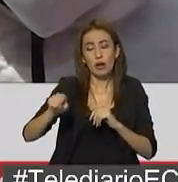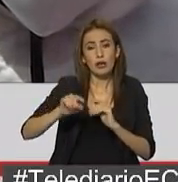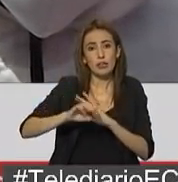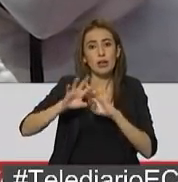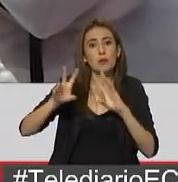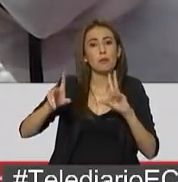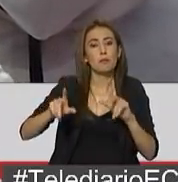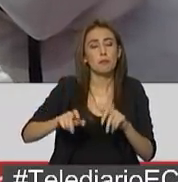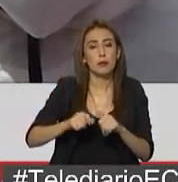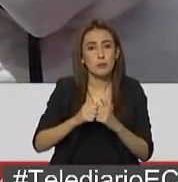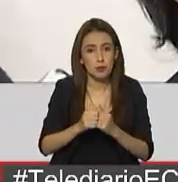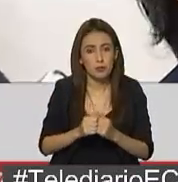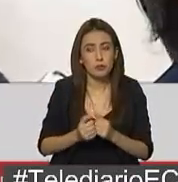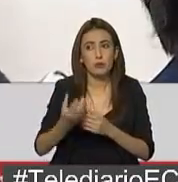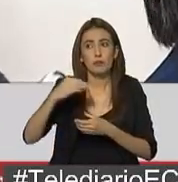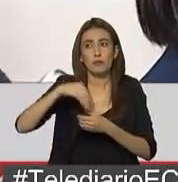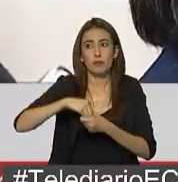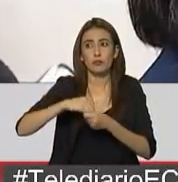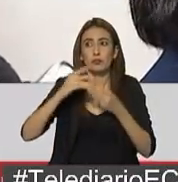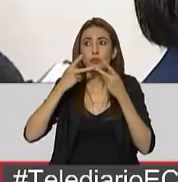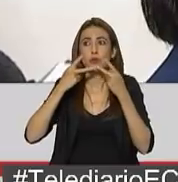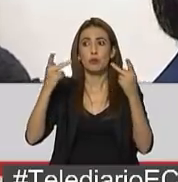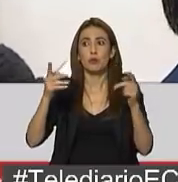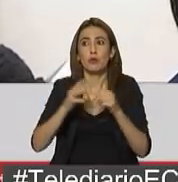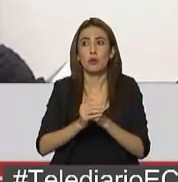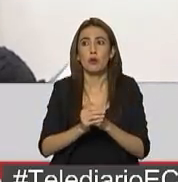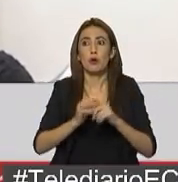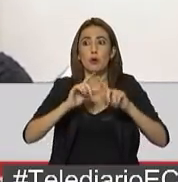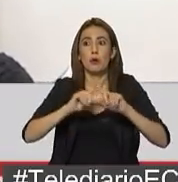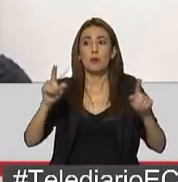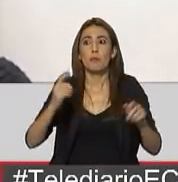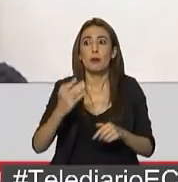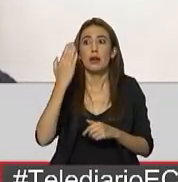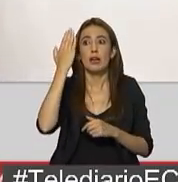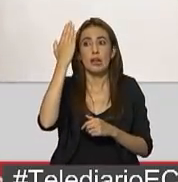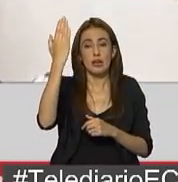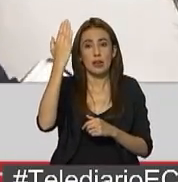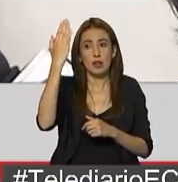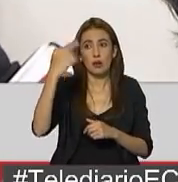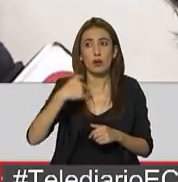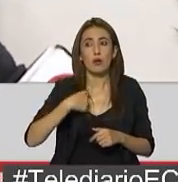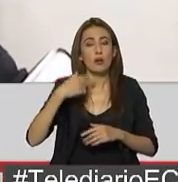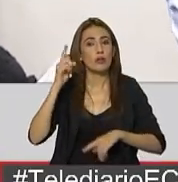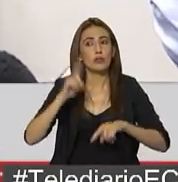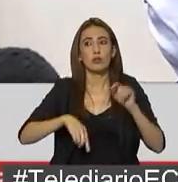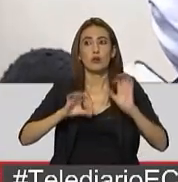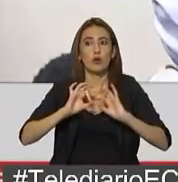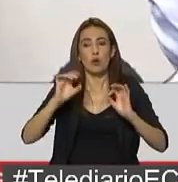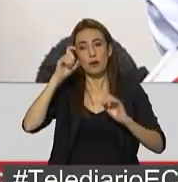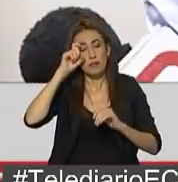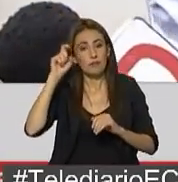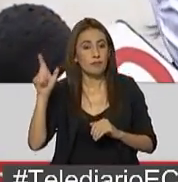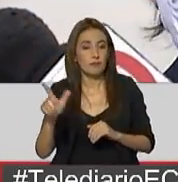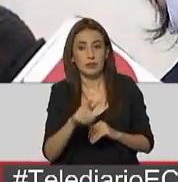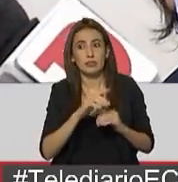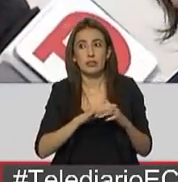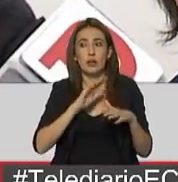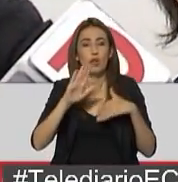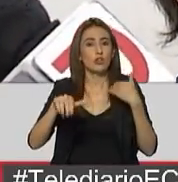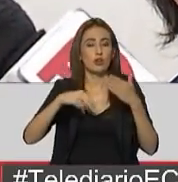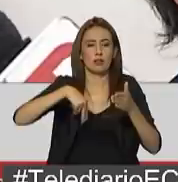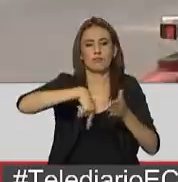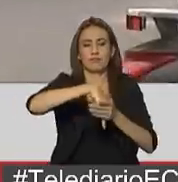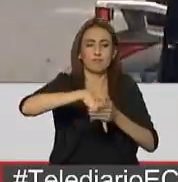uso arbitrario de fondos públicos. Pero lamentablemente el alcalde y en el Consejo Metropolitano no se ha dado paso a esta fiscalización. Se ha torpedeado